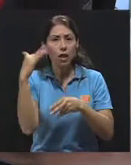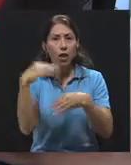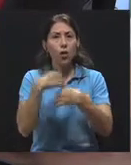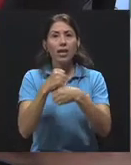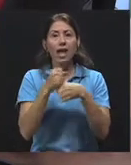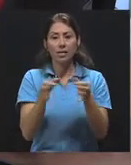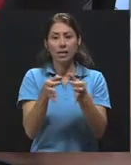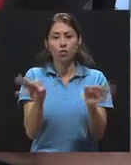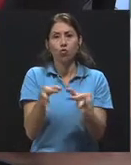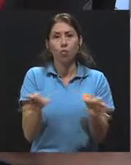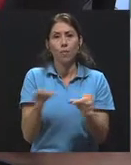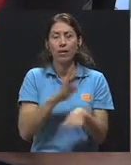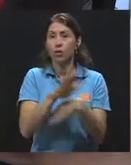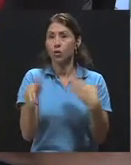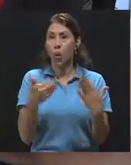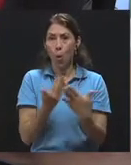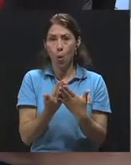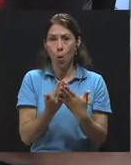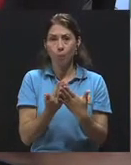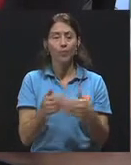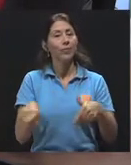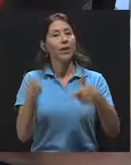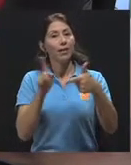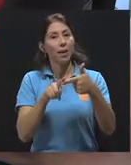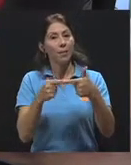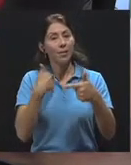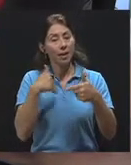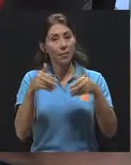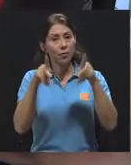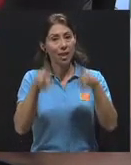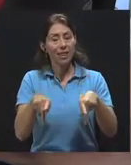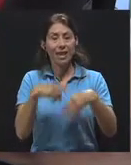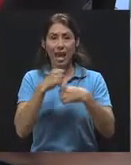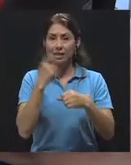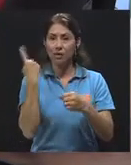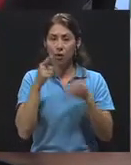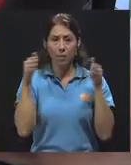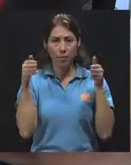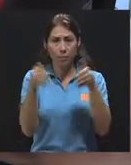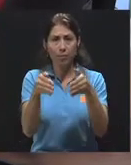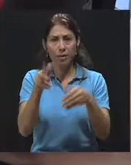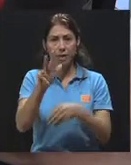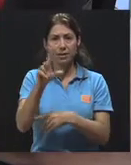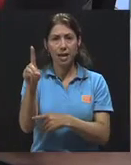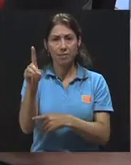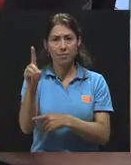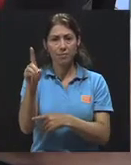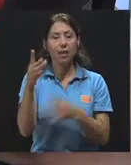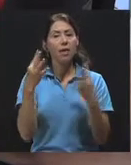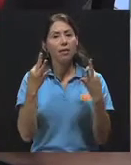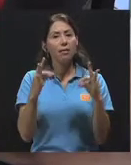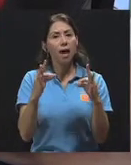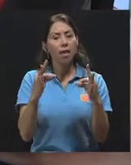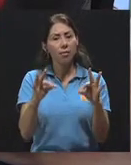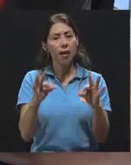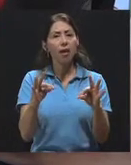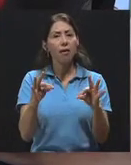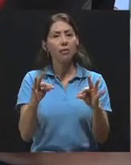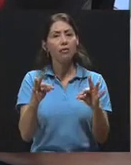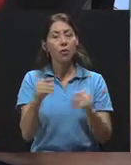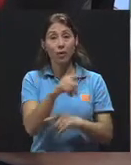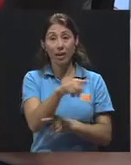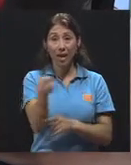que son animación específicamente en 3D, que eso sí es solo lo que es, digamos, 3D,